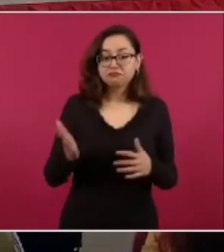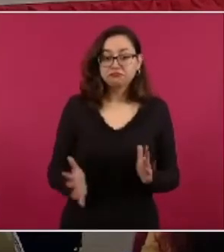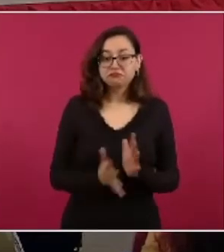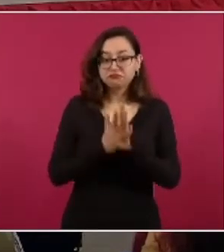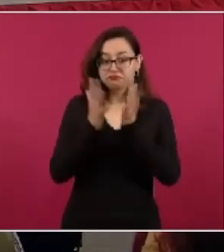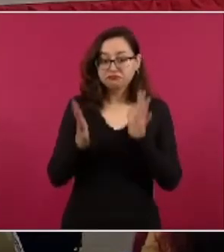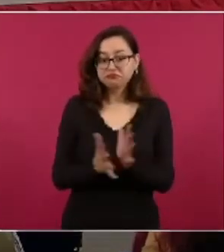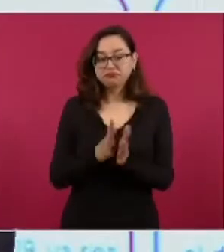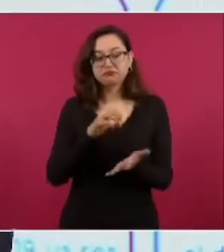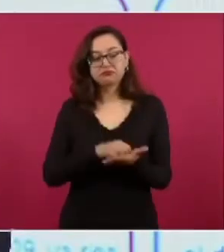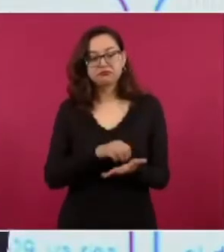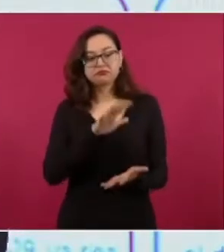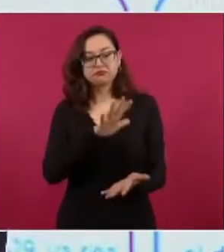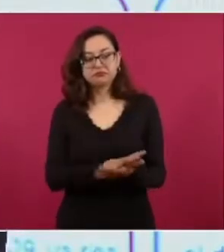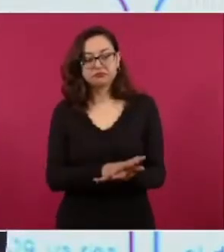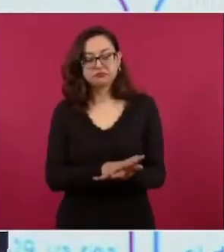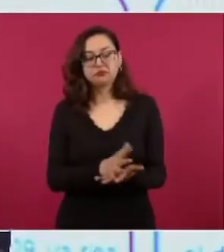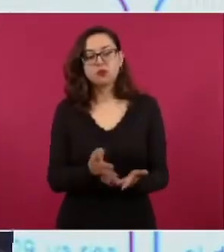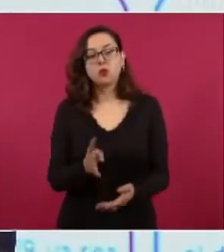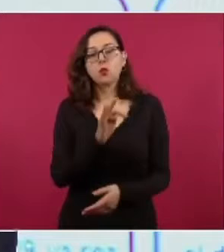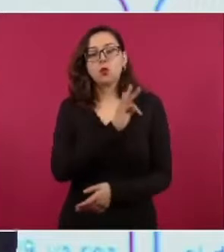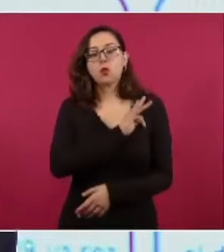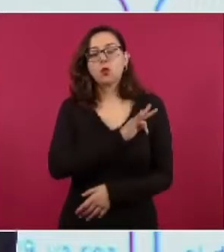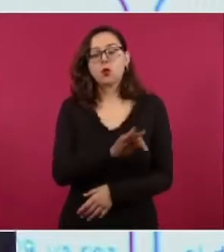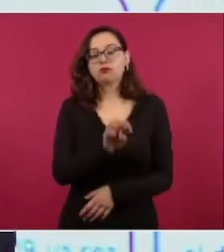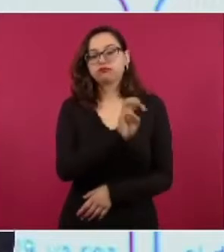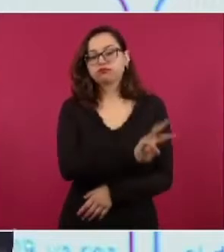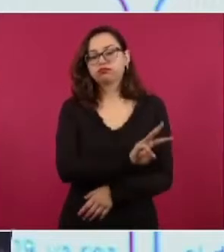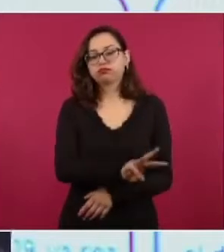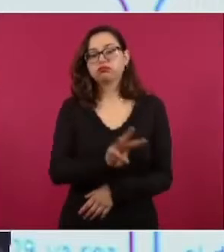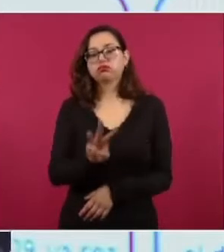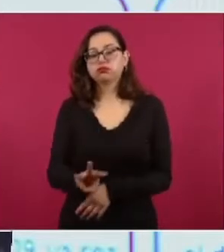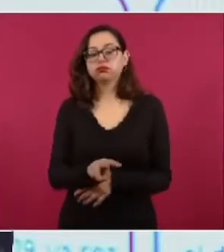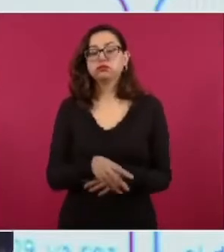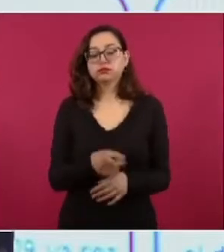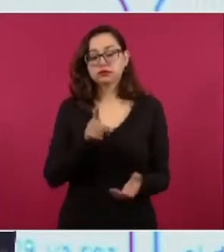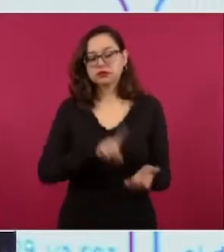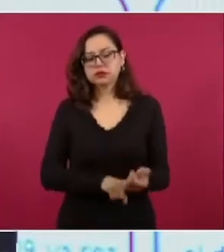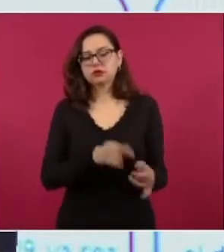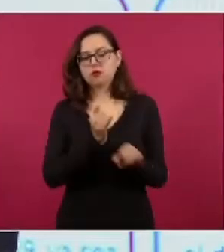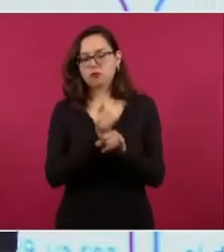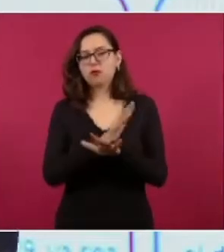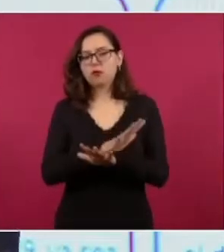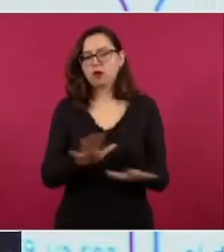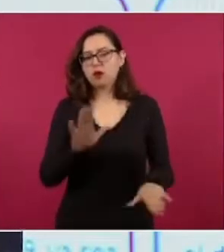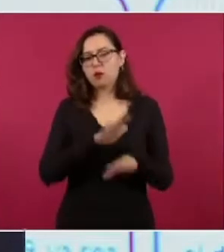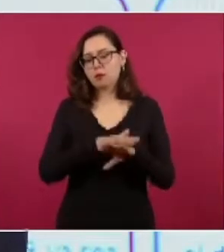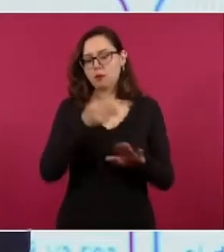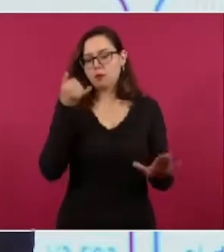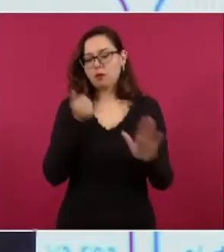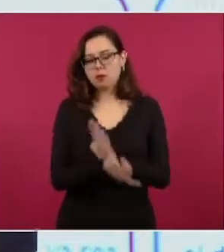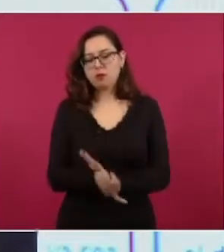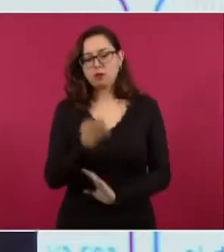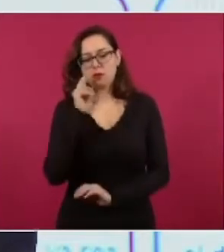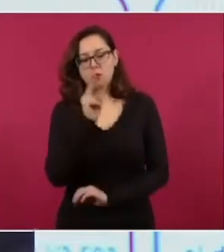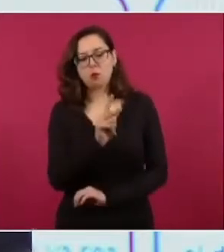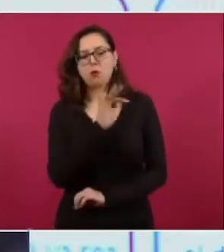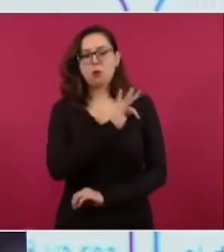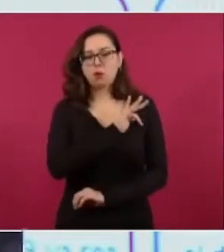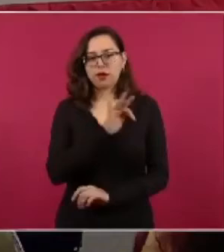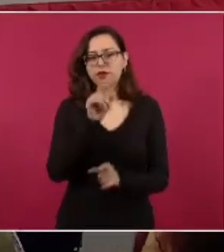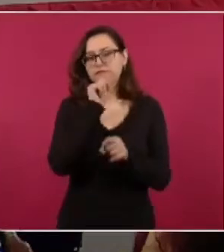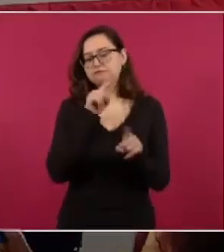web es patria.conacyd.mx y ahí encontrarán no solamente información detallada, sino el acceso para el